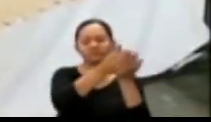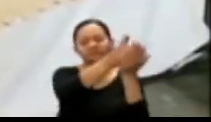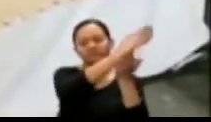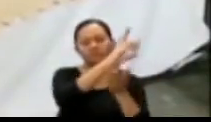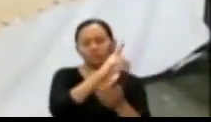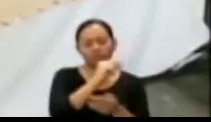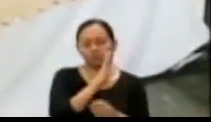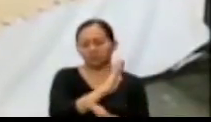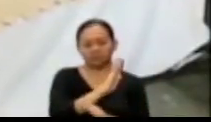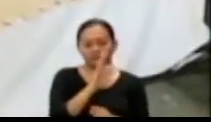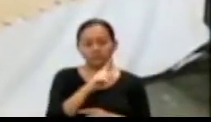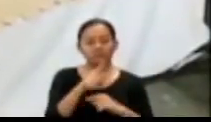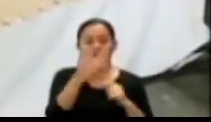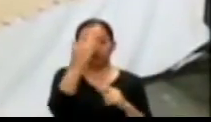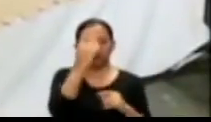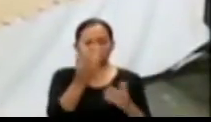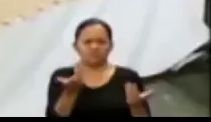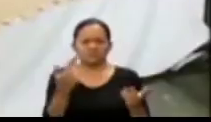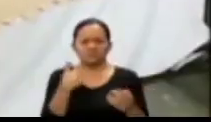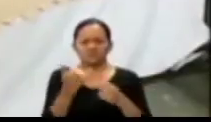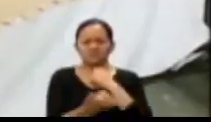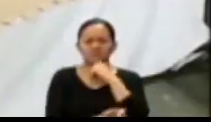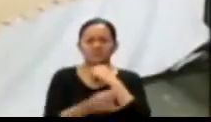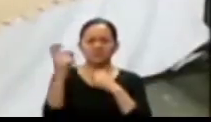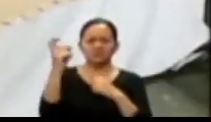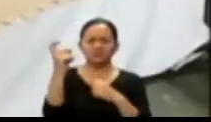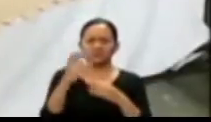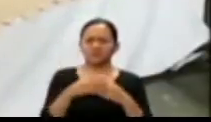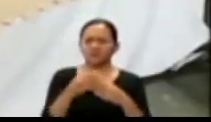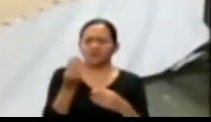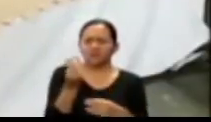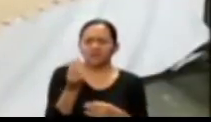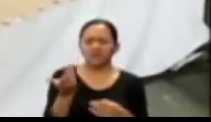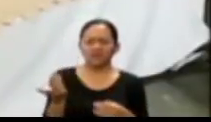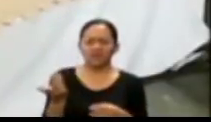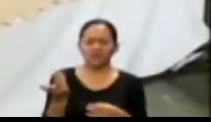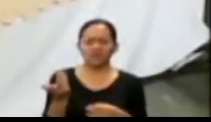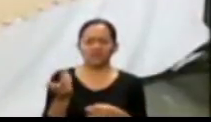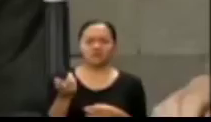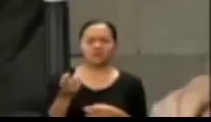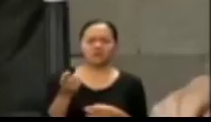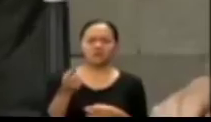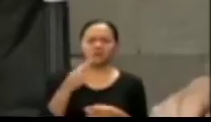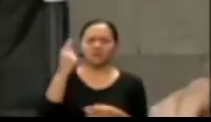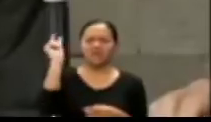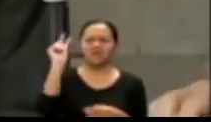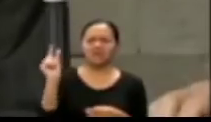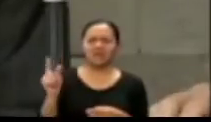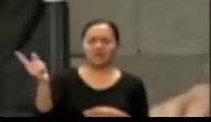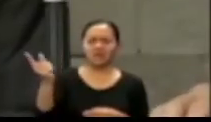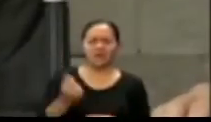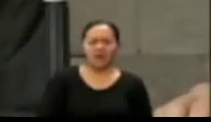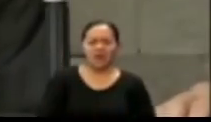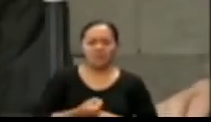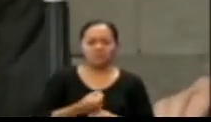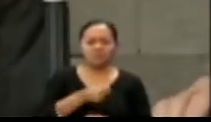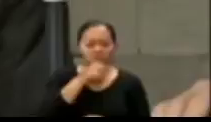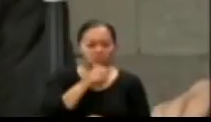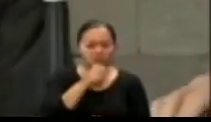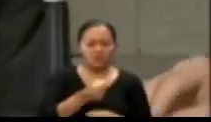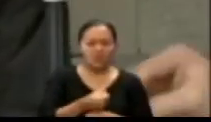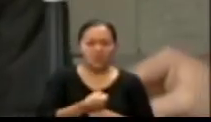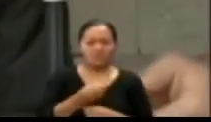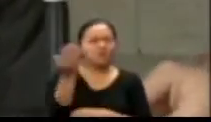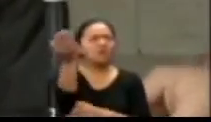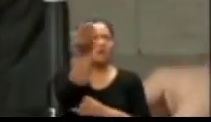para nosotros es absurdo cuando ves que hay viejos que tienen que comer la basura en Italia o jóvenes que tratan